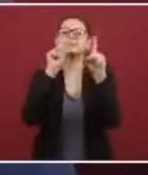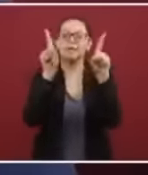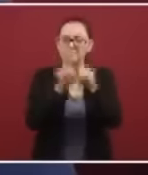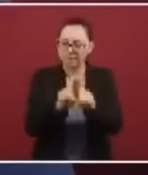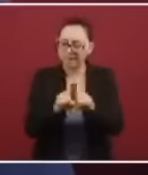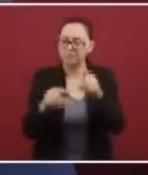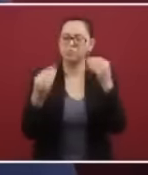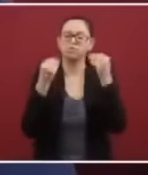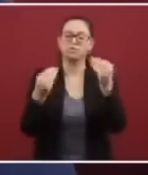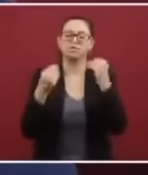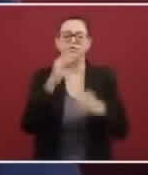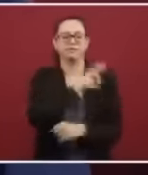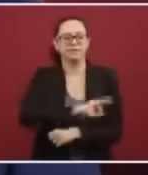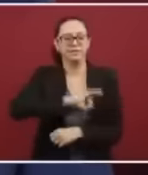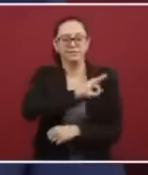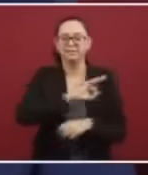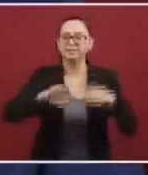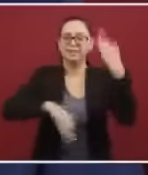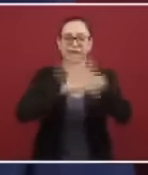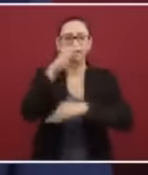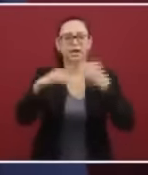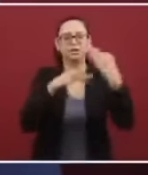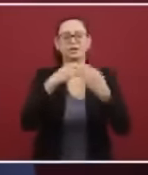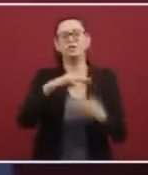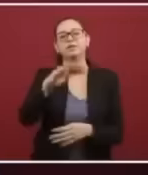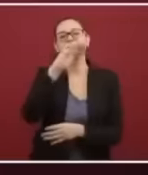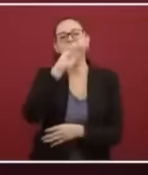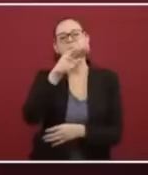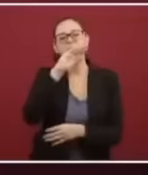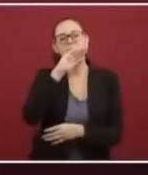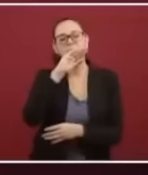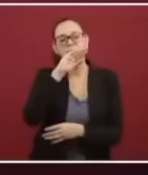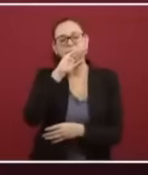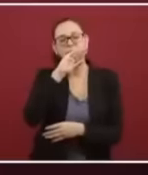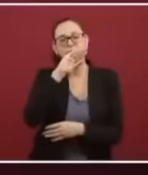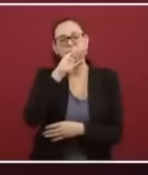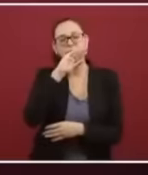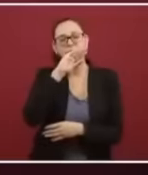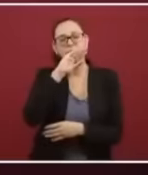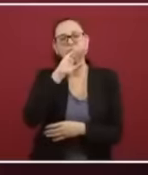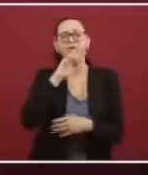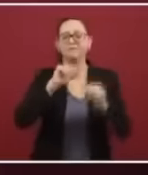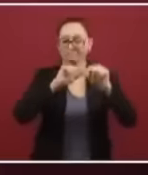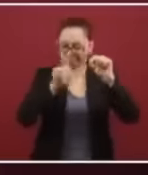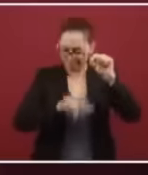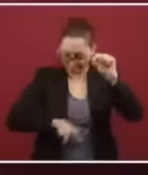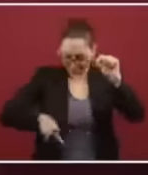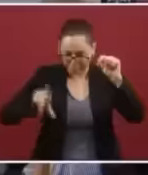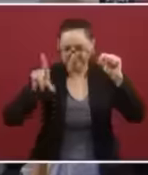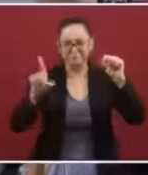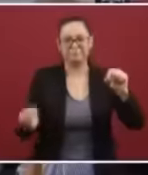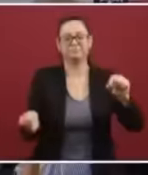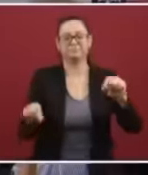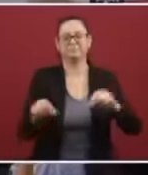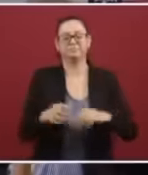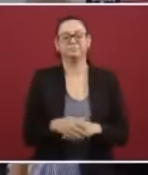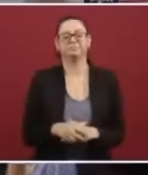y a todas las mamás que viven en México,